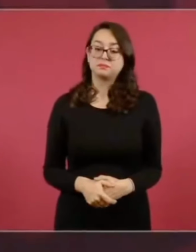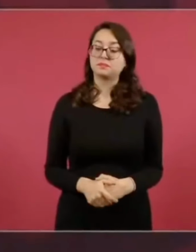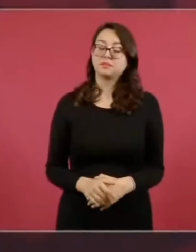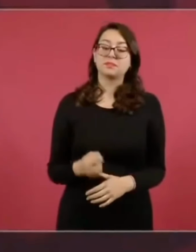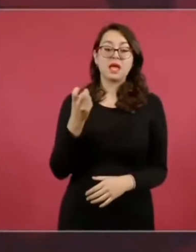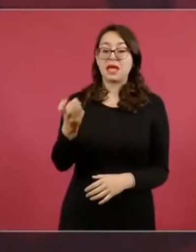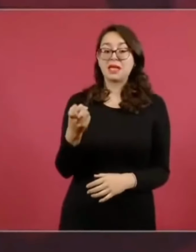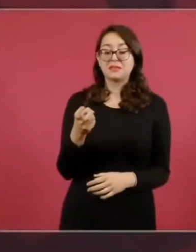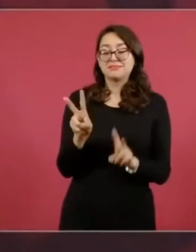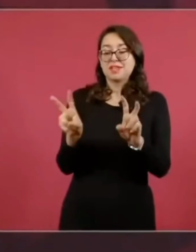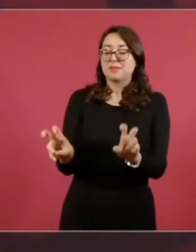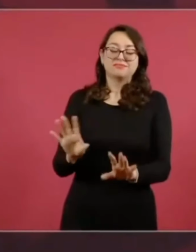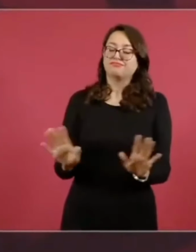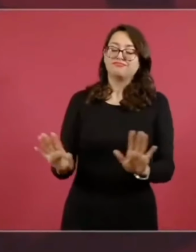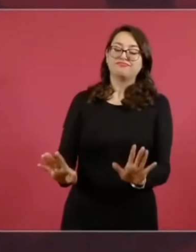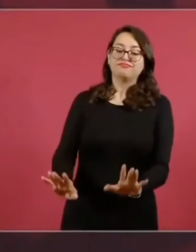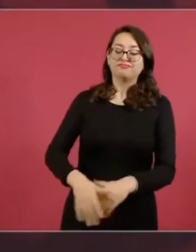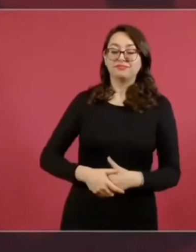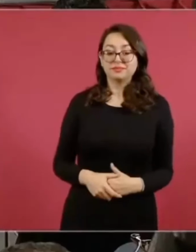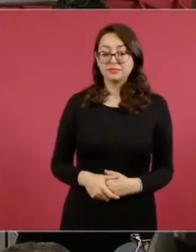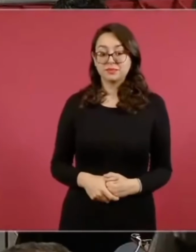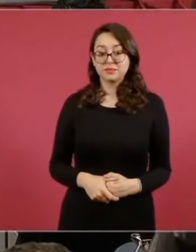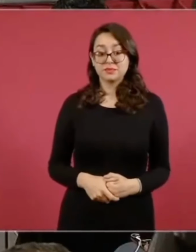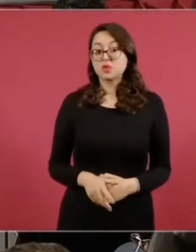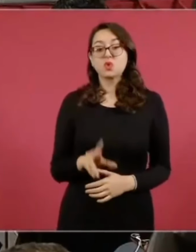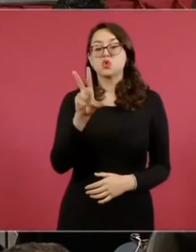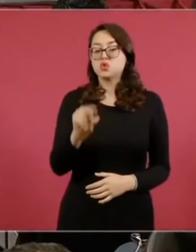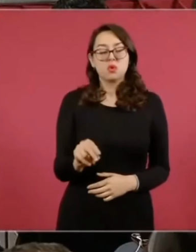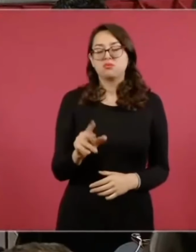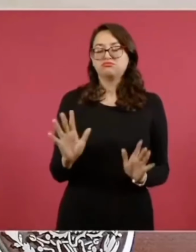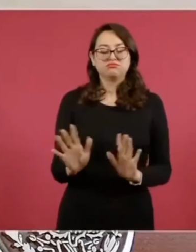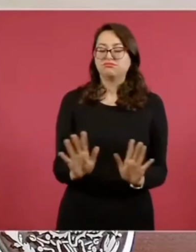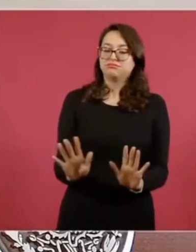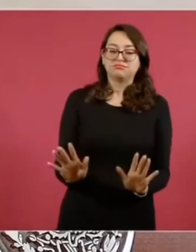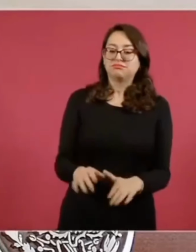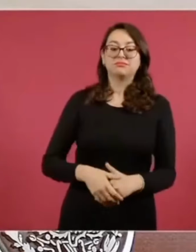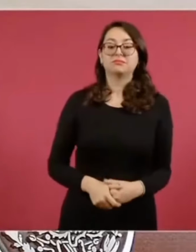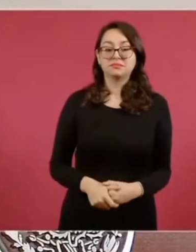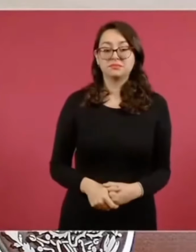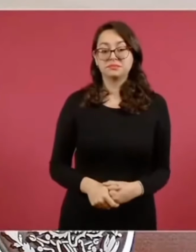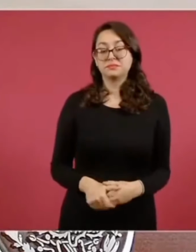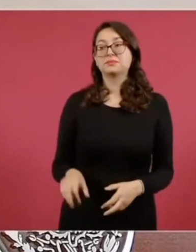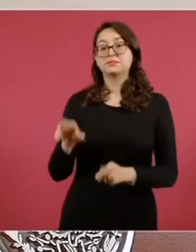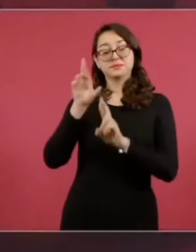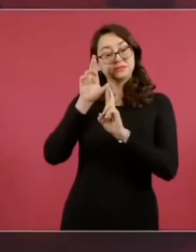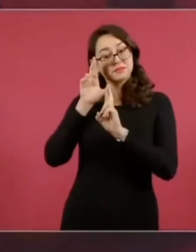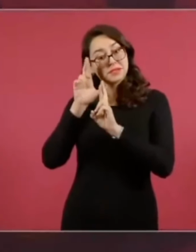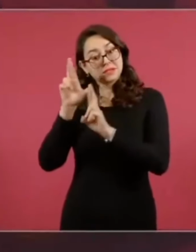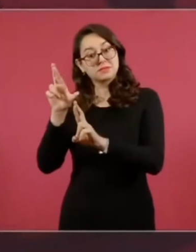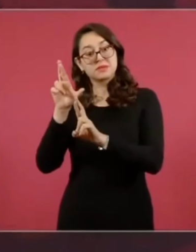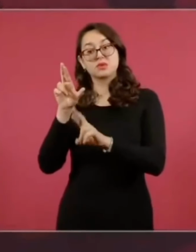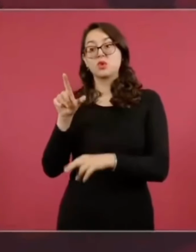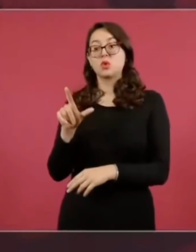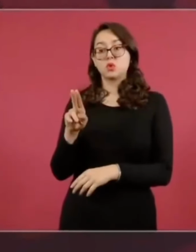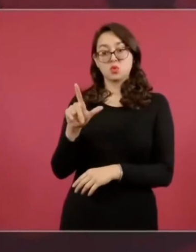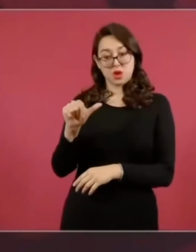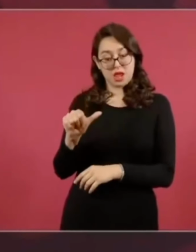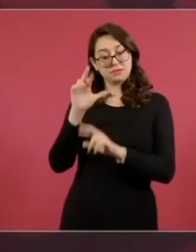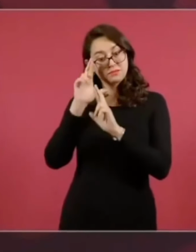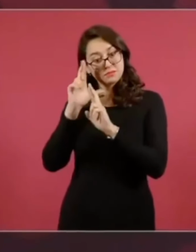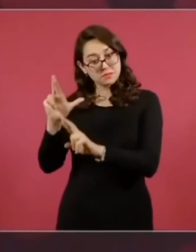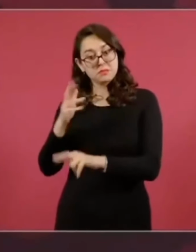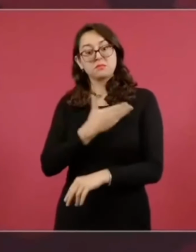participar en este debate. Justo nada más decir que nosotros respetamos mucho al presidente